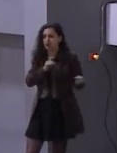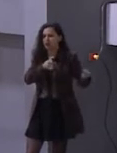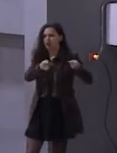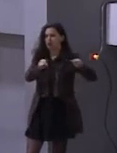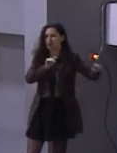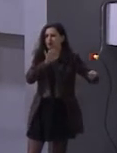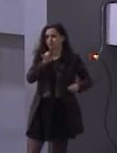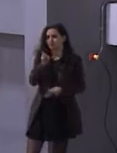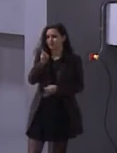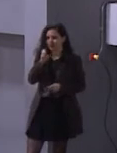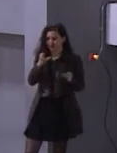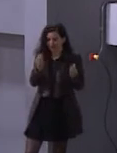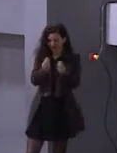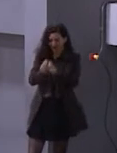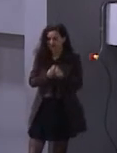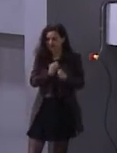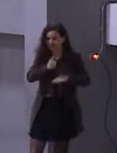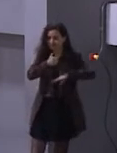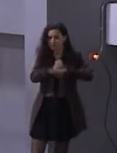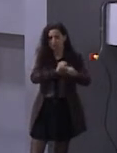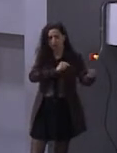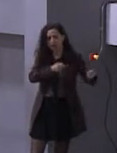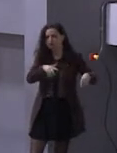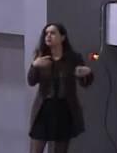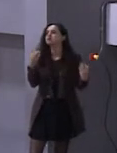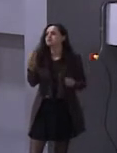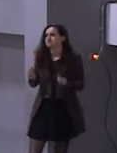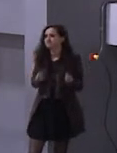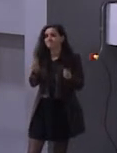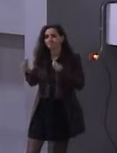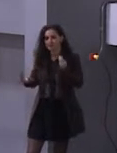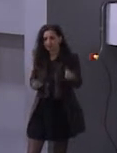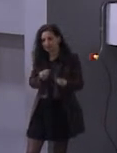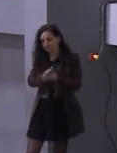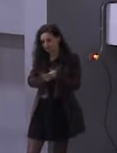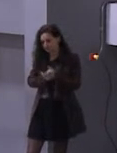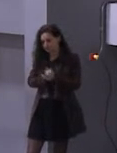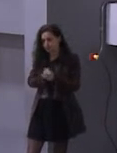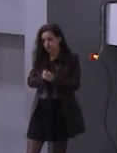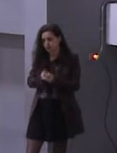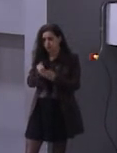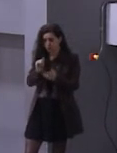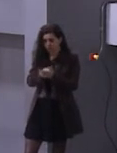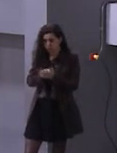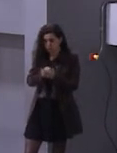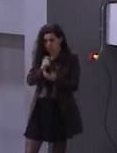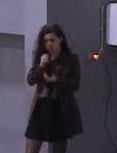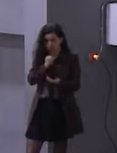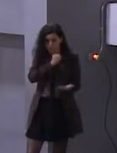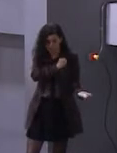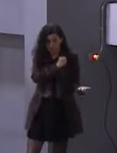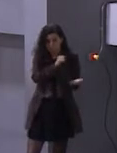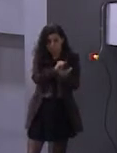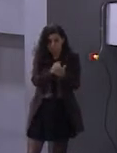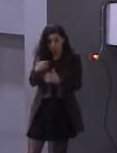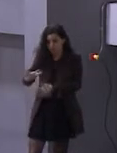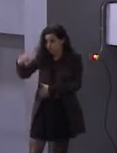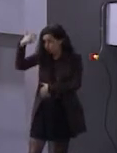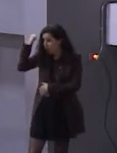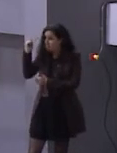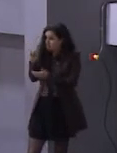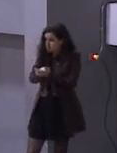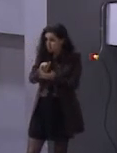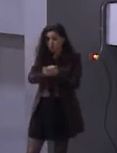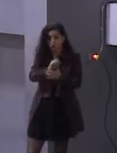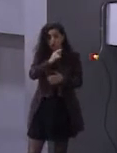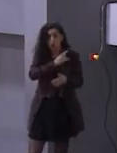bueno, ¿qué hacemos? ¿Distribuimos esos recursos conforme al histórico? Es decir, estas universidades van a